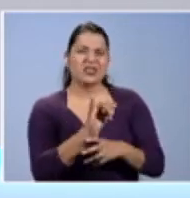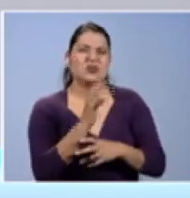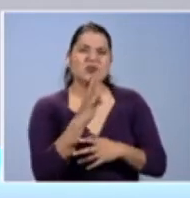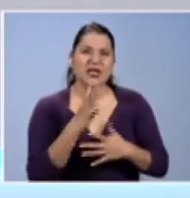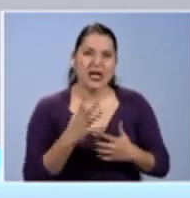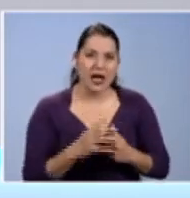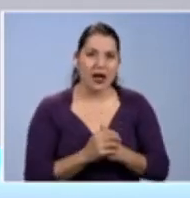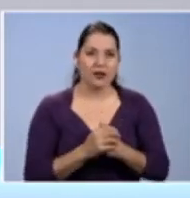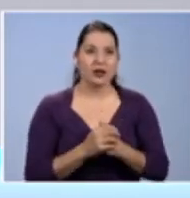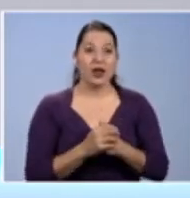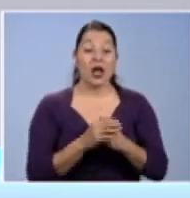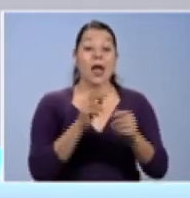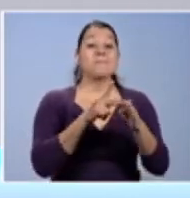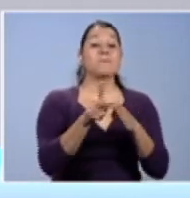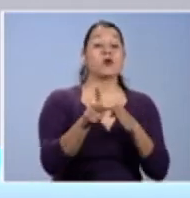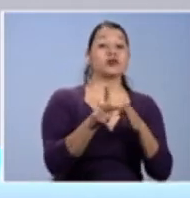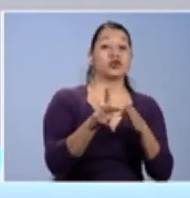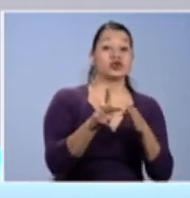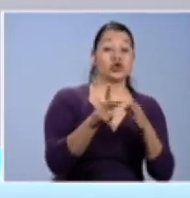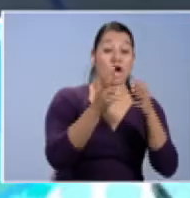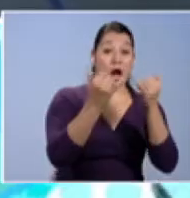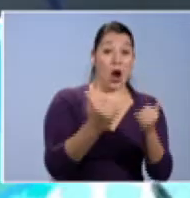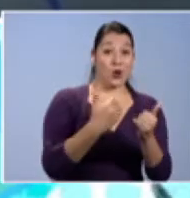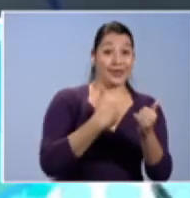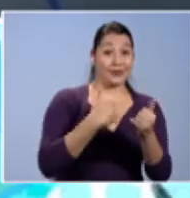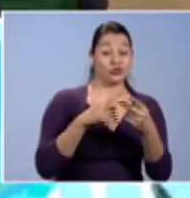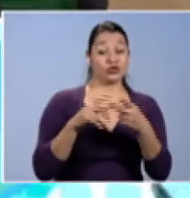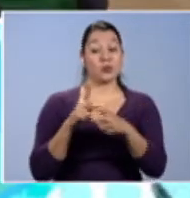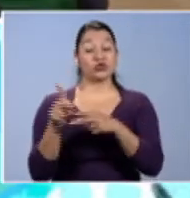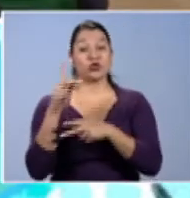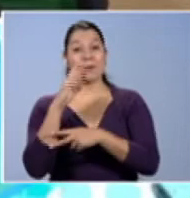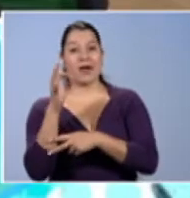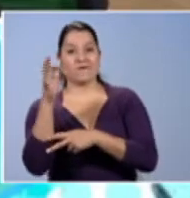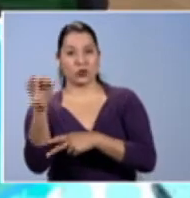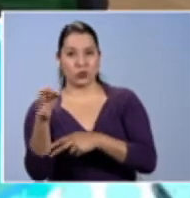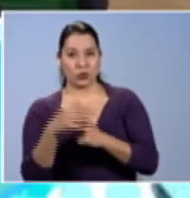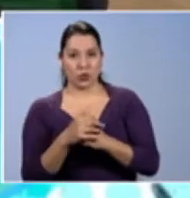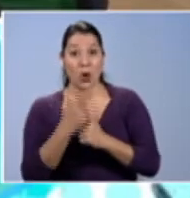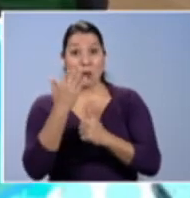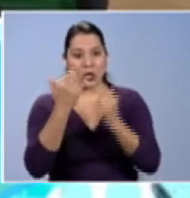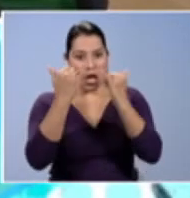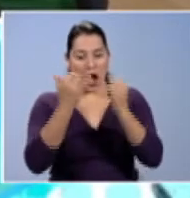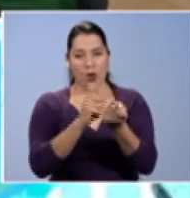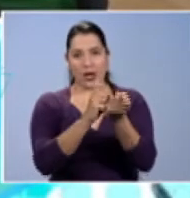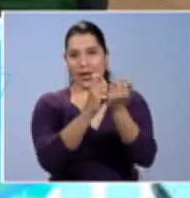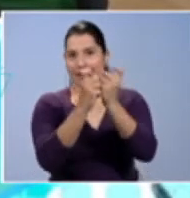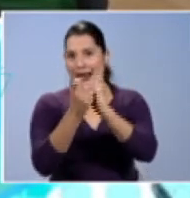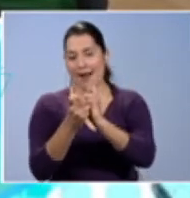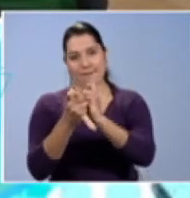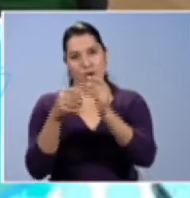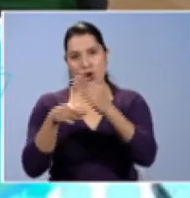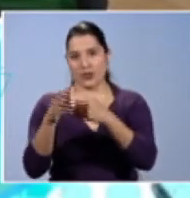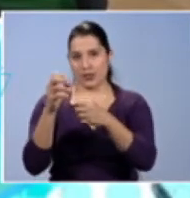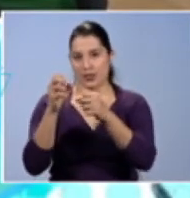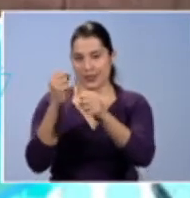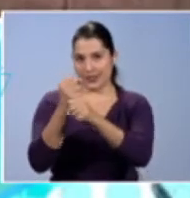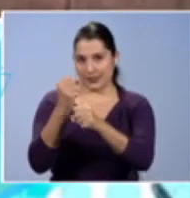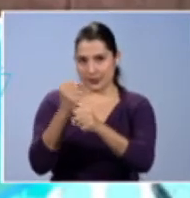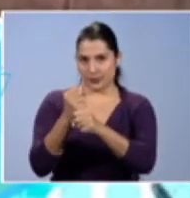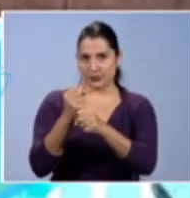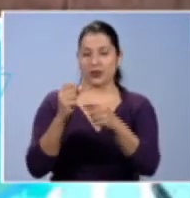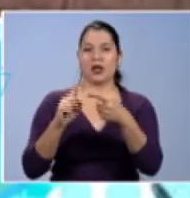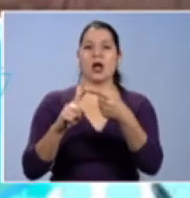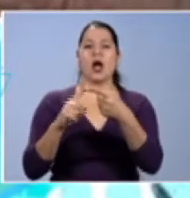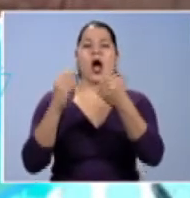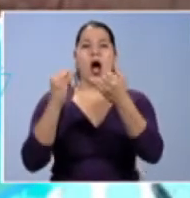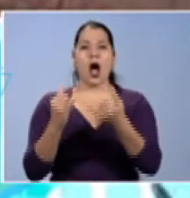de las profesiones que tenemos hoy y de las profesiones que vamos a tener en el futuro. ¿Por qué? Porque hay un tema de generaciones, ¿verdad? Entramos con los baby